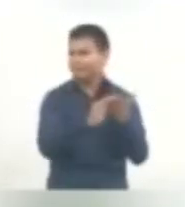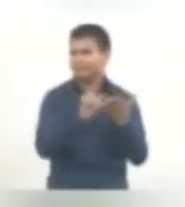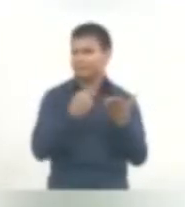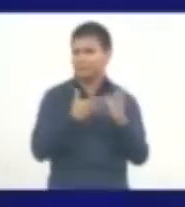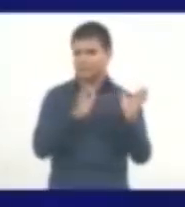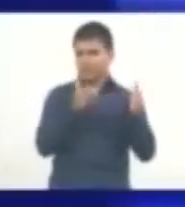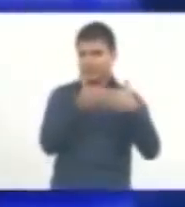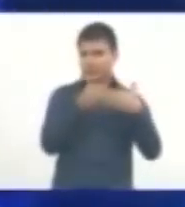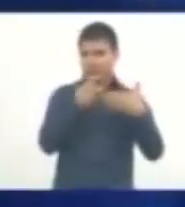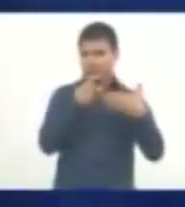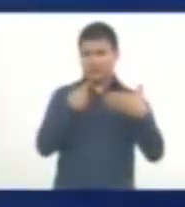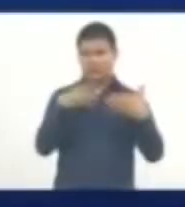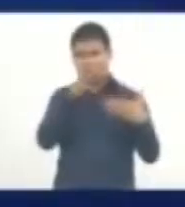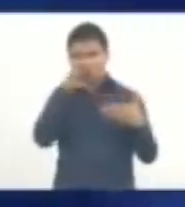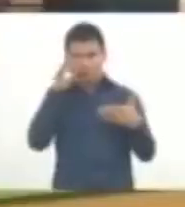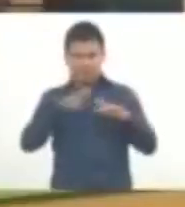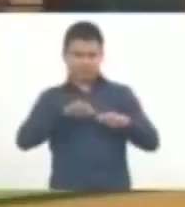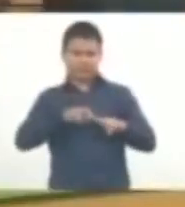fue hackeada.